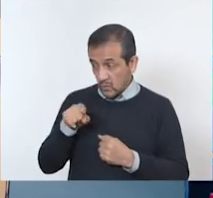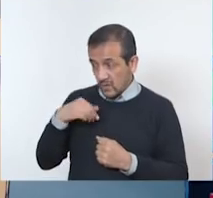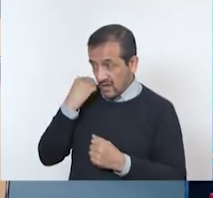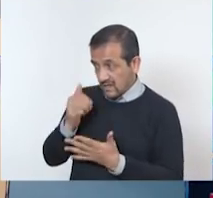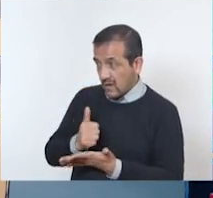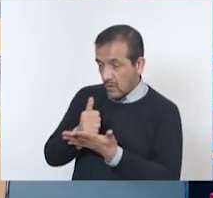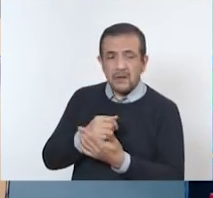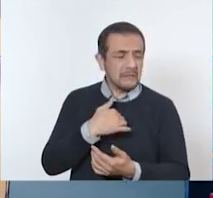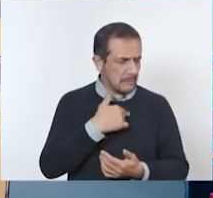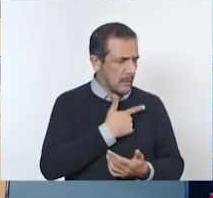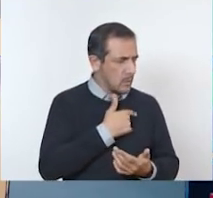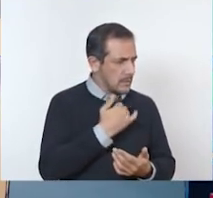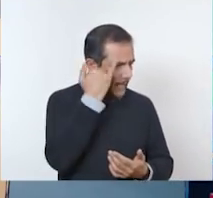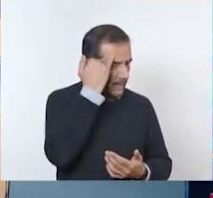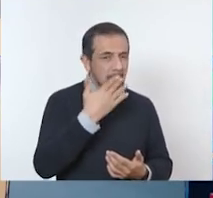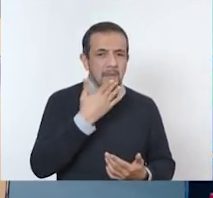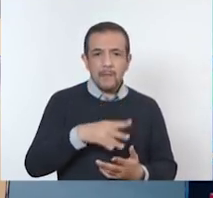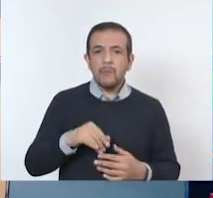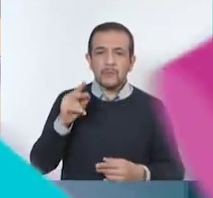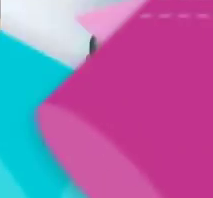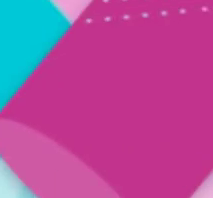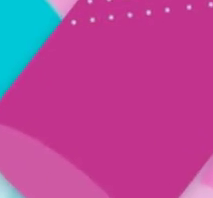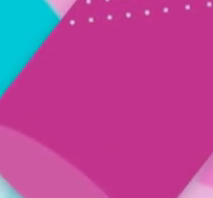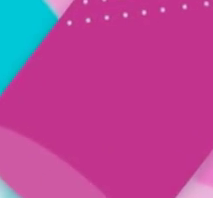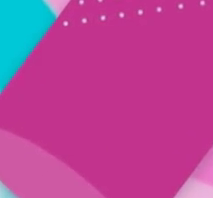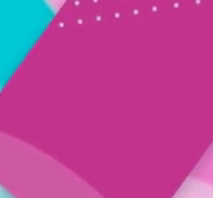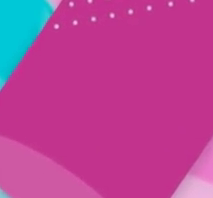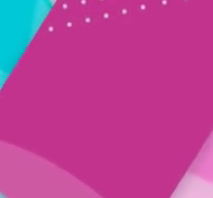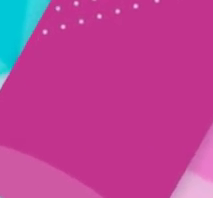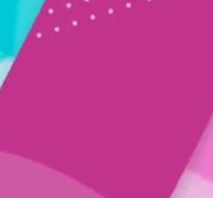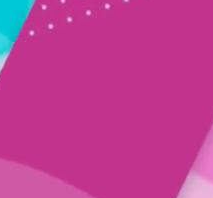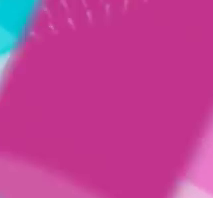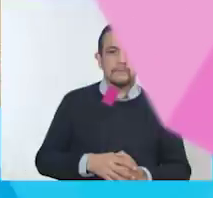me gusta esa idea. Pues perfecto, vamos a escucharlo.